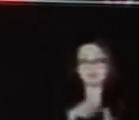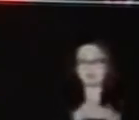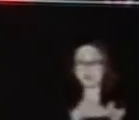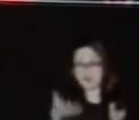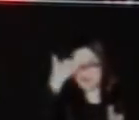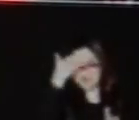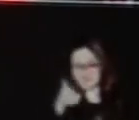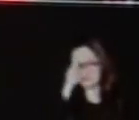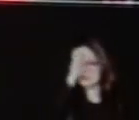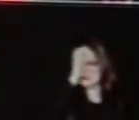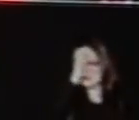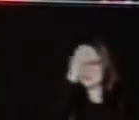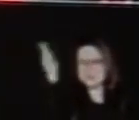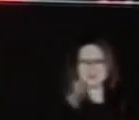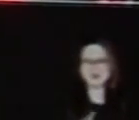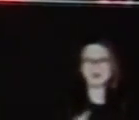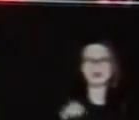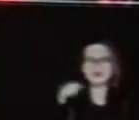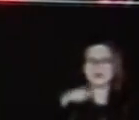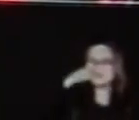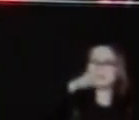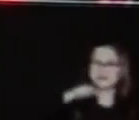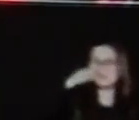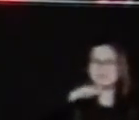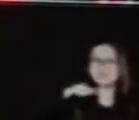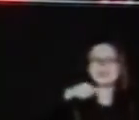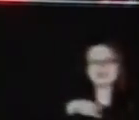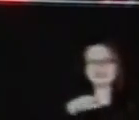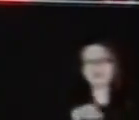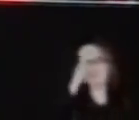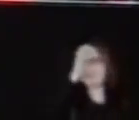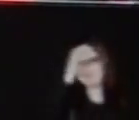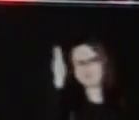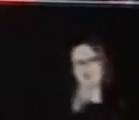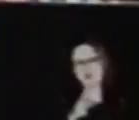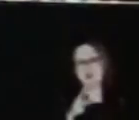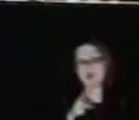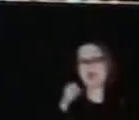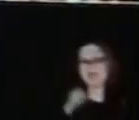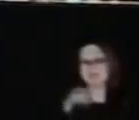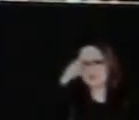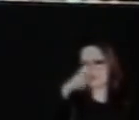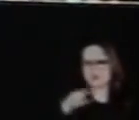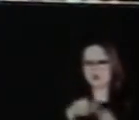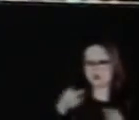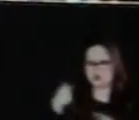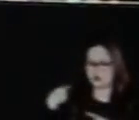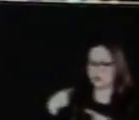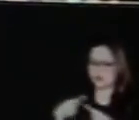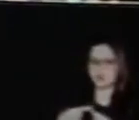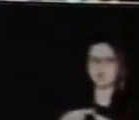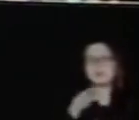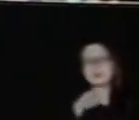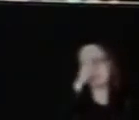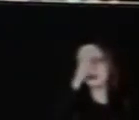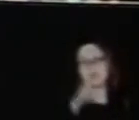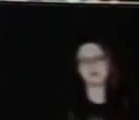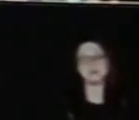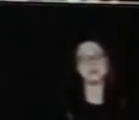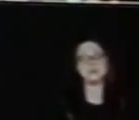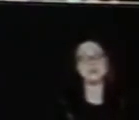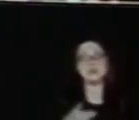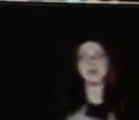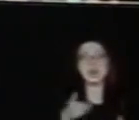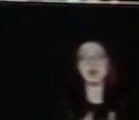más ineficiente en la historia moderna de México. En este